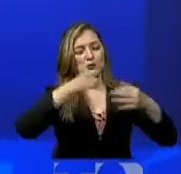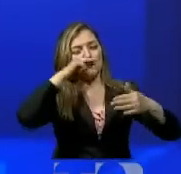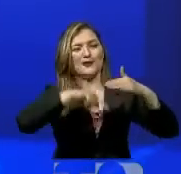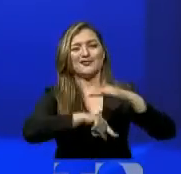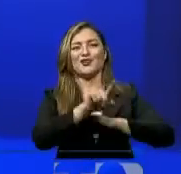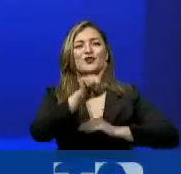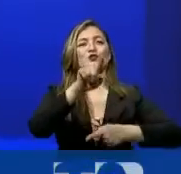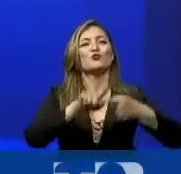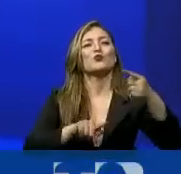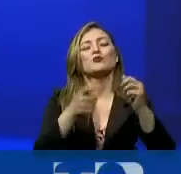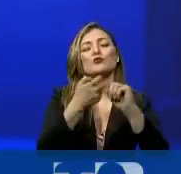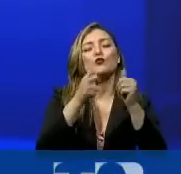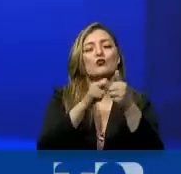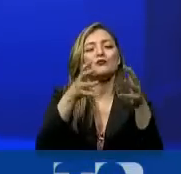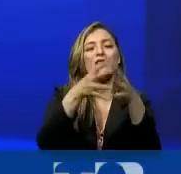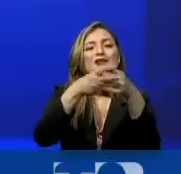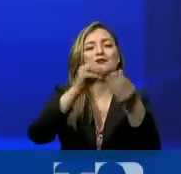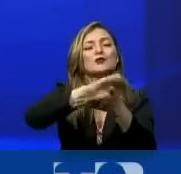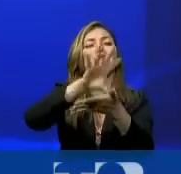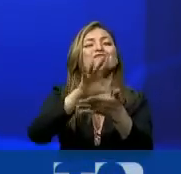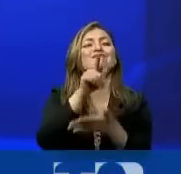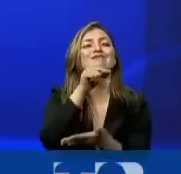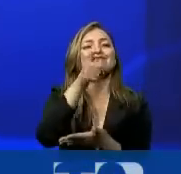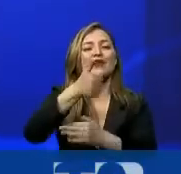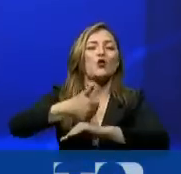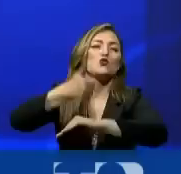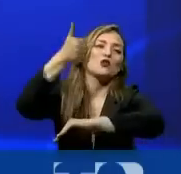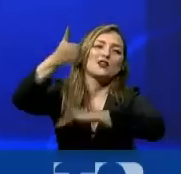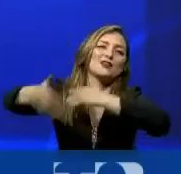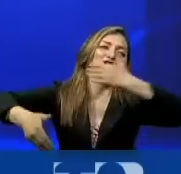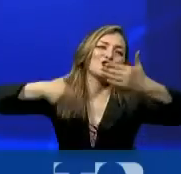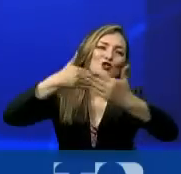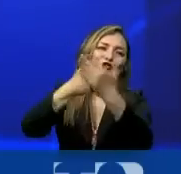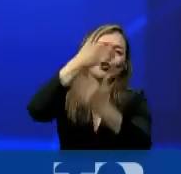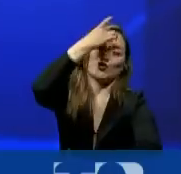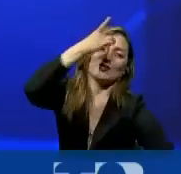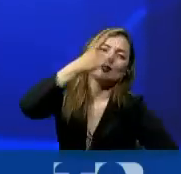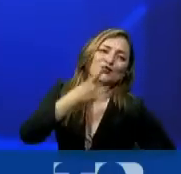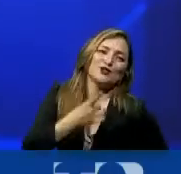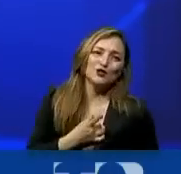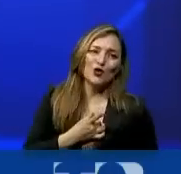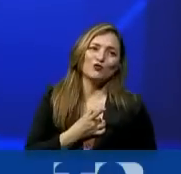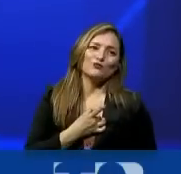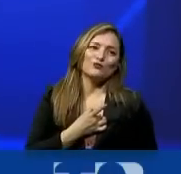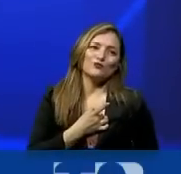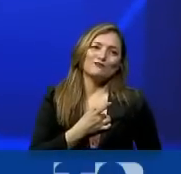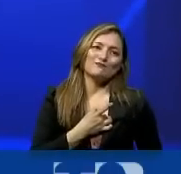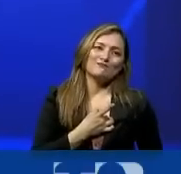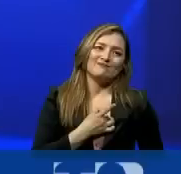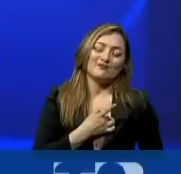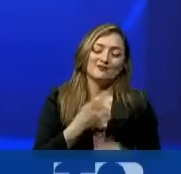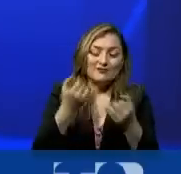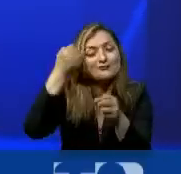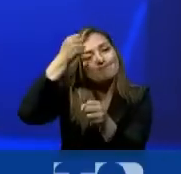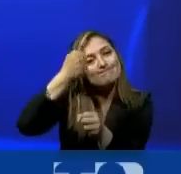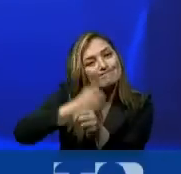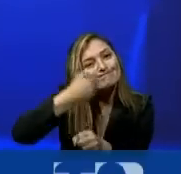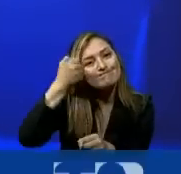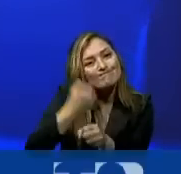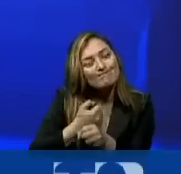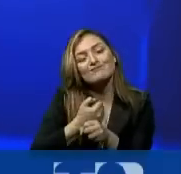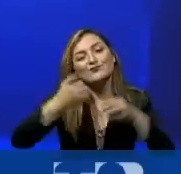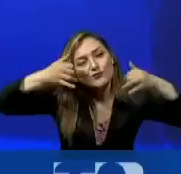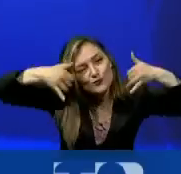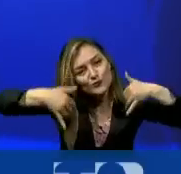puede darse. El único que puede resolver los temas en la Asamblea Nacional es el Pleno de la Asamblea Nacional y lo ha hecho. Este momento es momento de trabajar, es momento